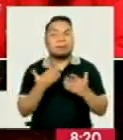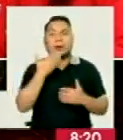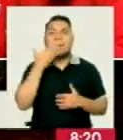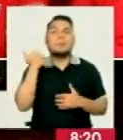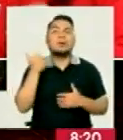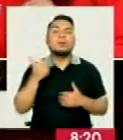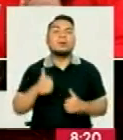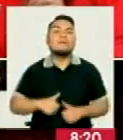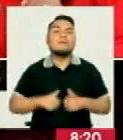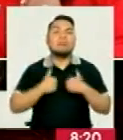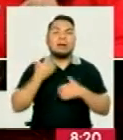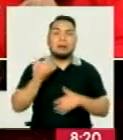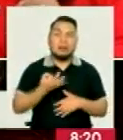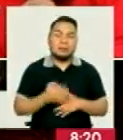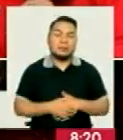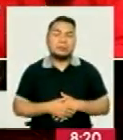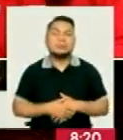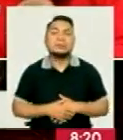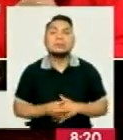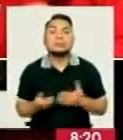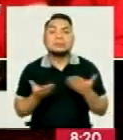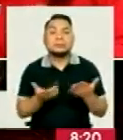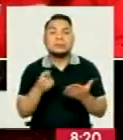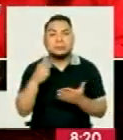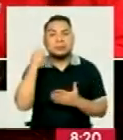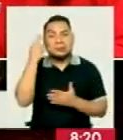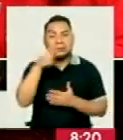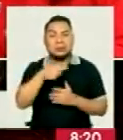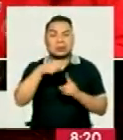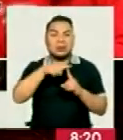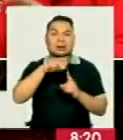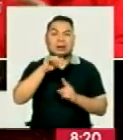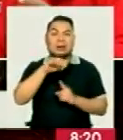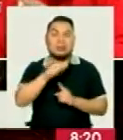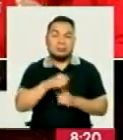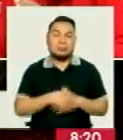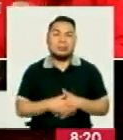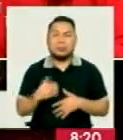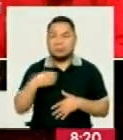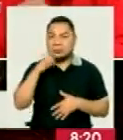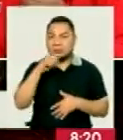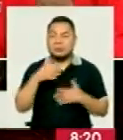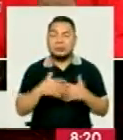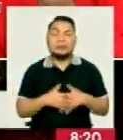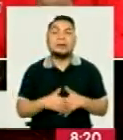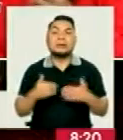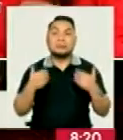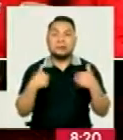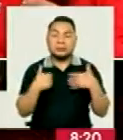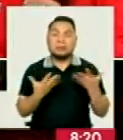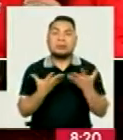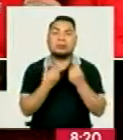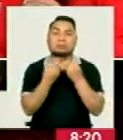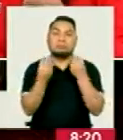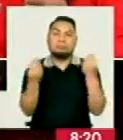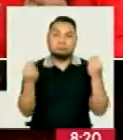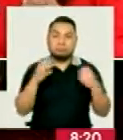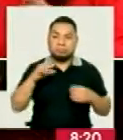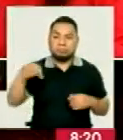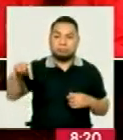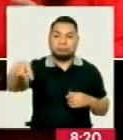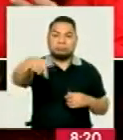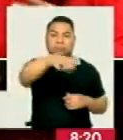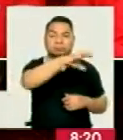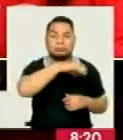calidad de vida. Esa es la razón de ser justamente de estos tambos. Como ya lo hemos indicado, tenemos muchos tambos a nivel nacional, pero